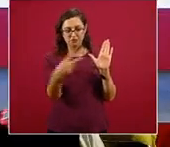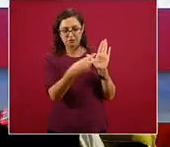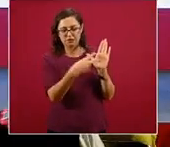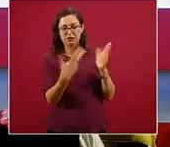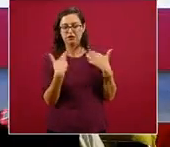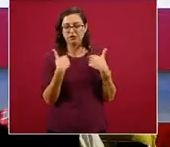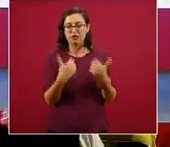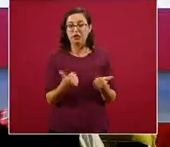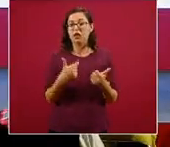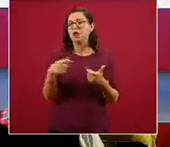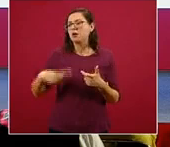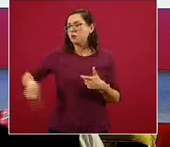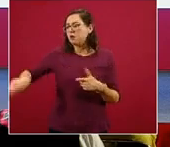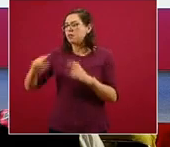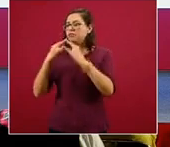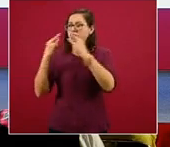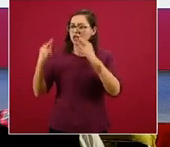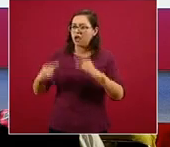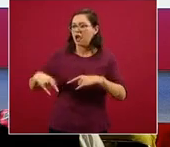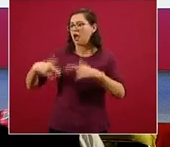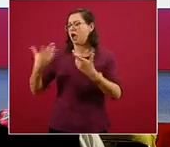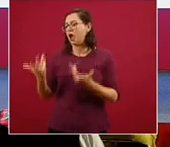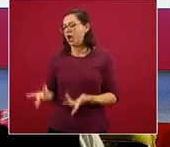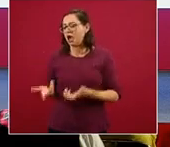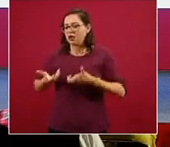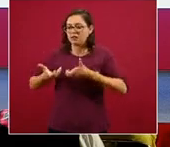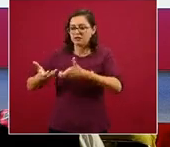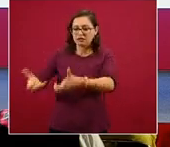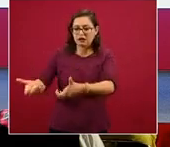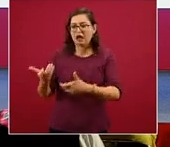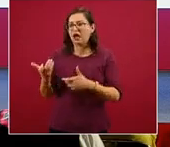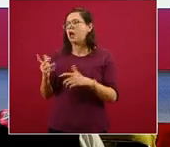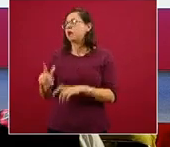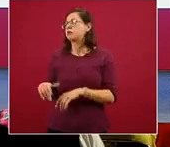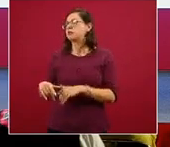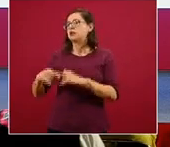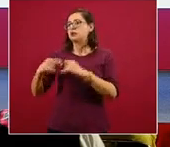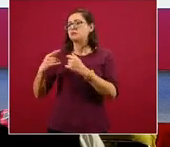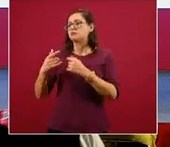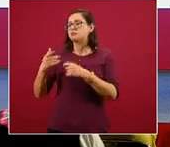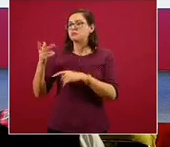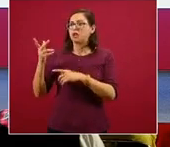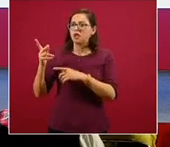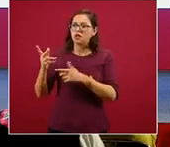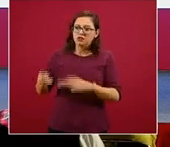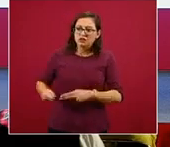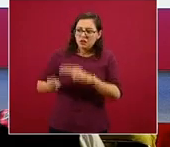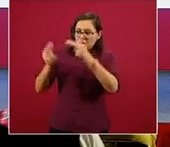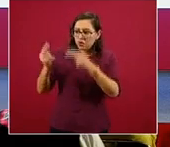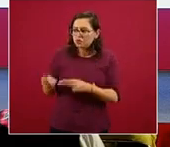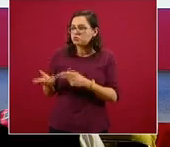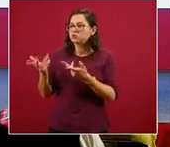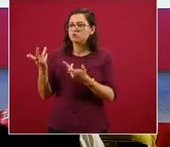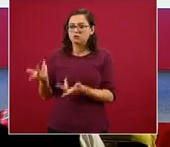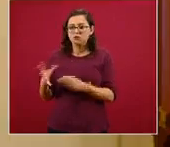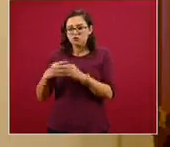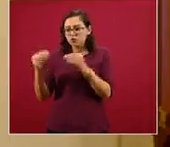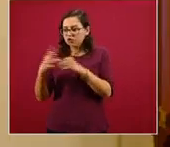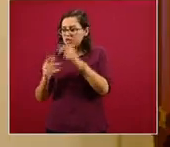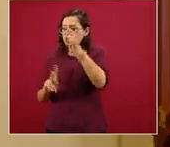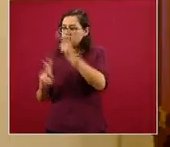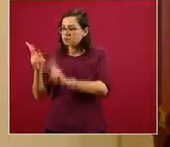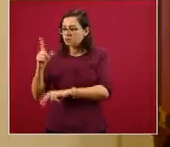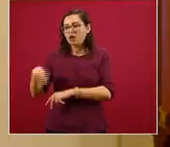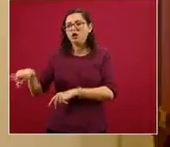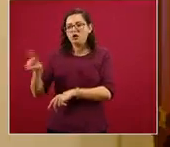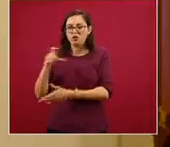recauderías, camionetas, puestos semifijos, cruceros, donde quiera que se crucen ustedes, compren frutas y verduras de